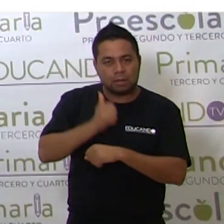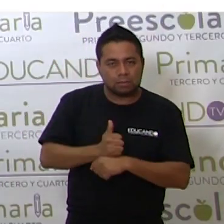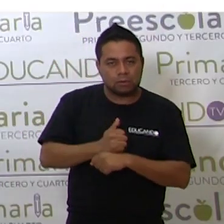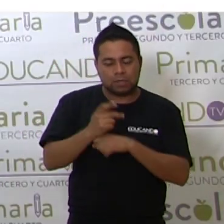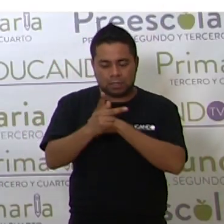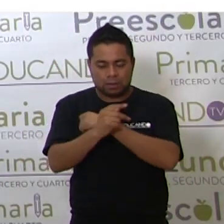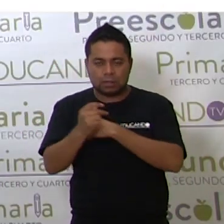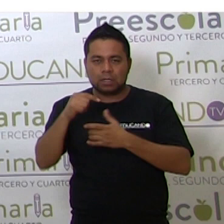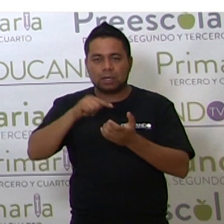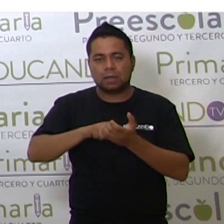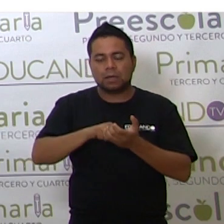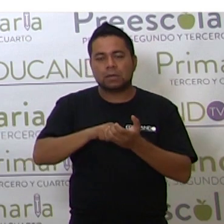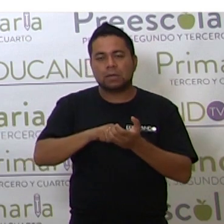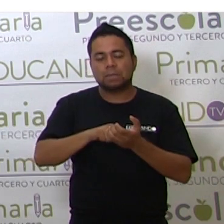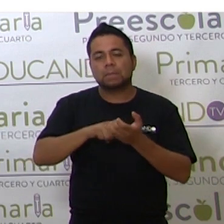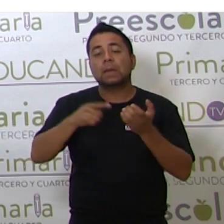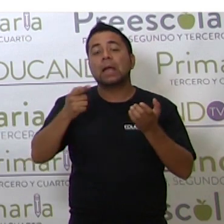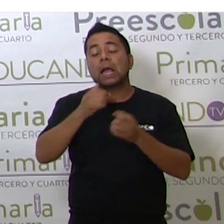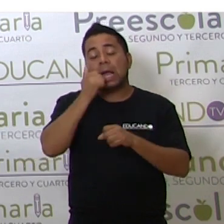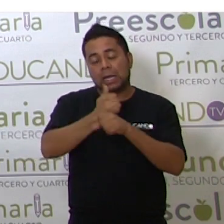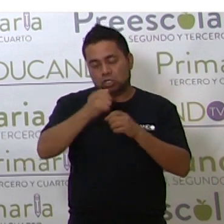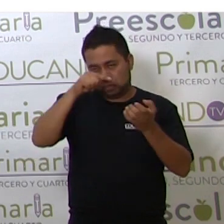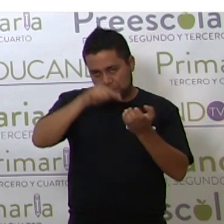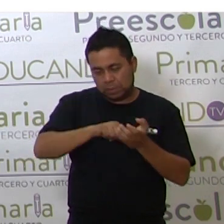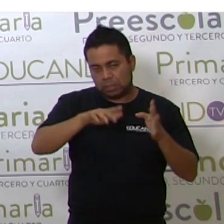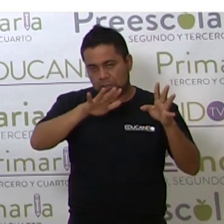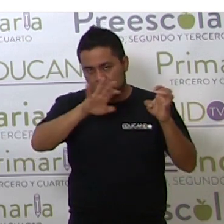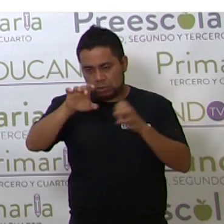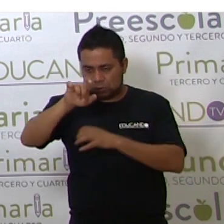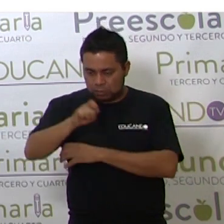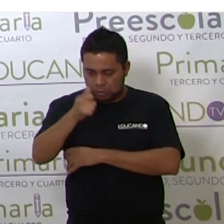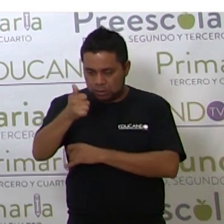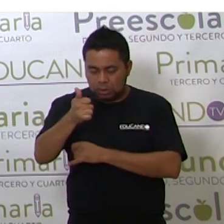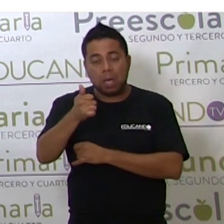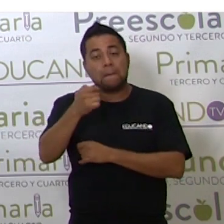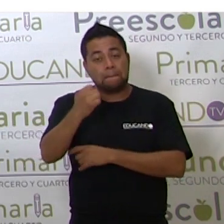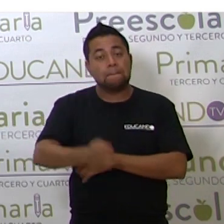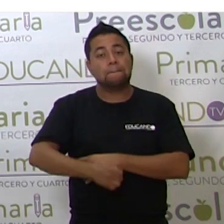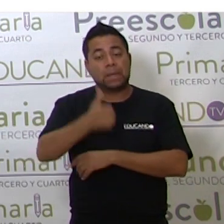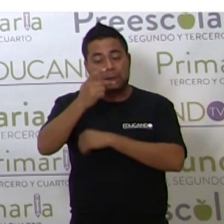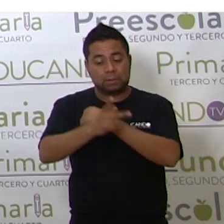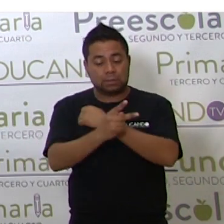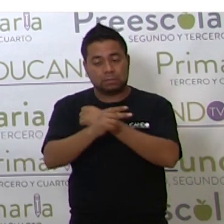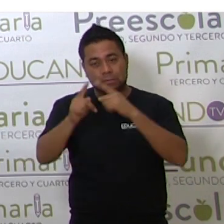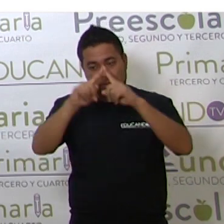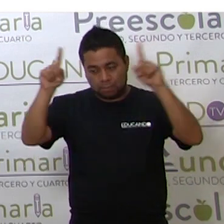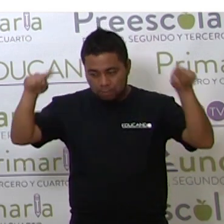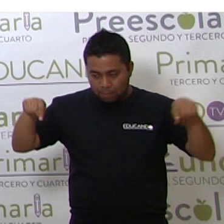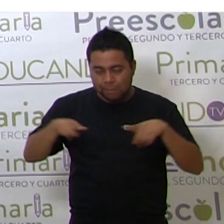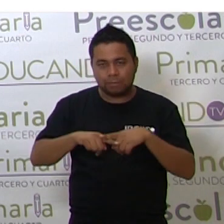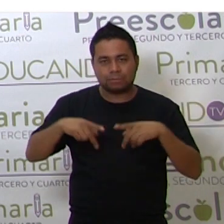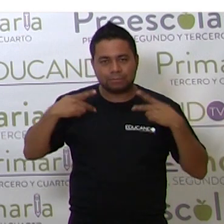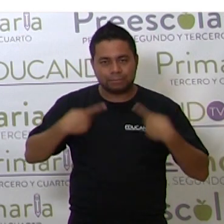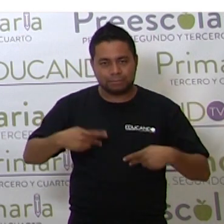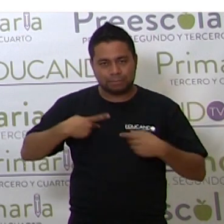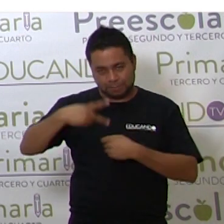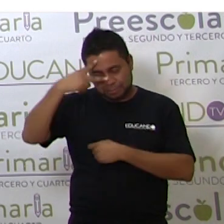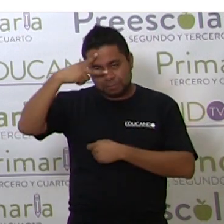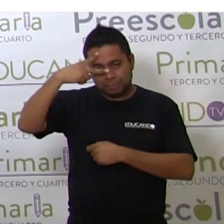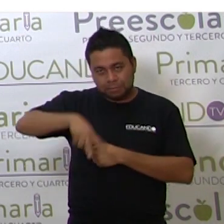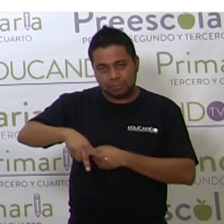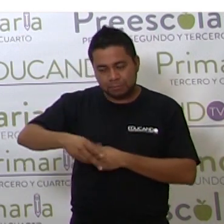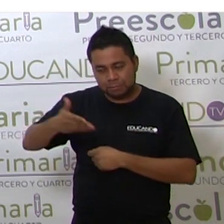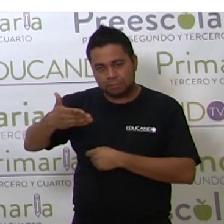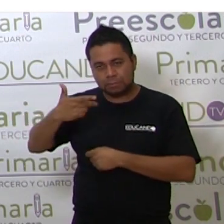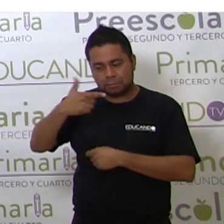en 1926 donde aparece el televisor por primera ocasión y es un mexicano quiénes